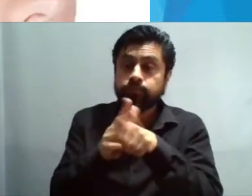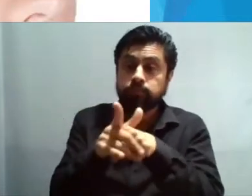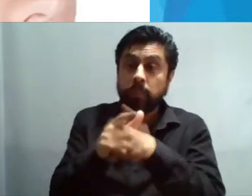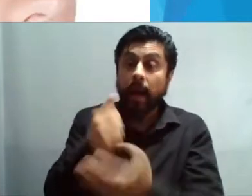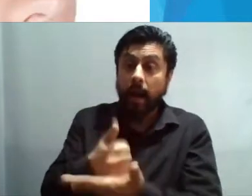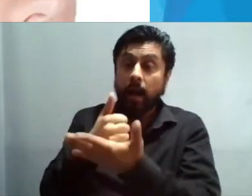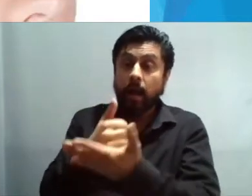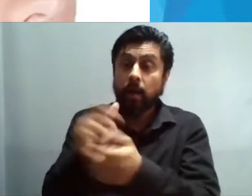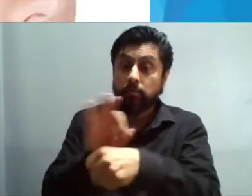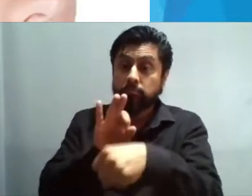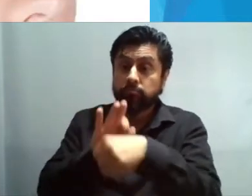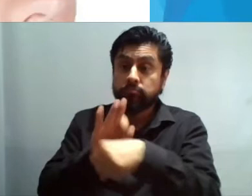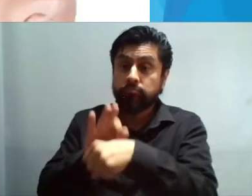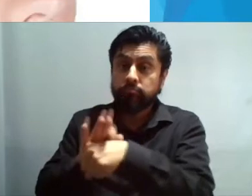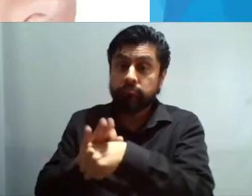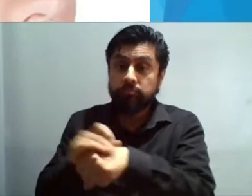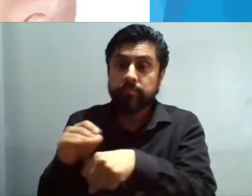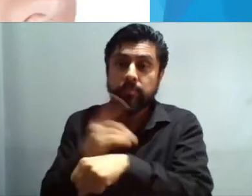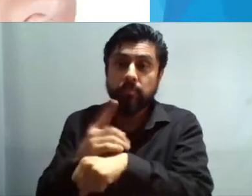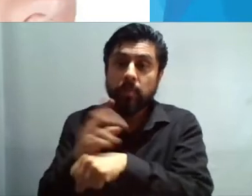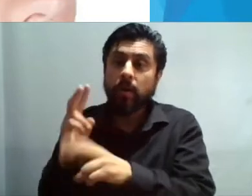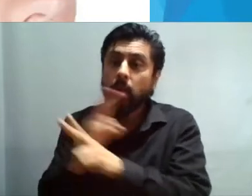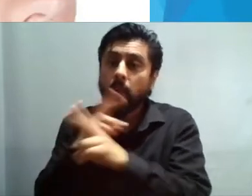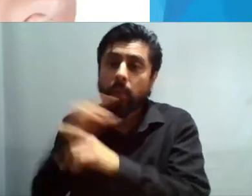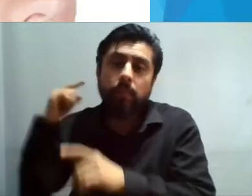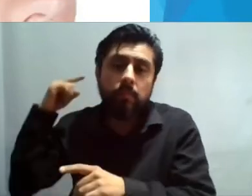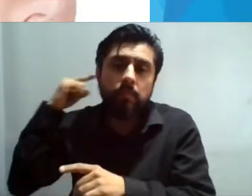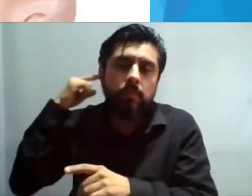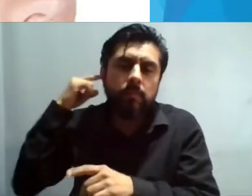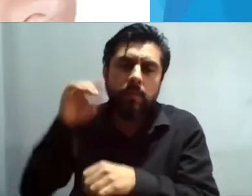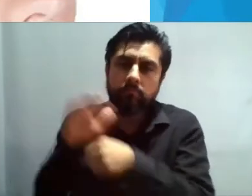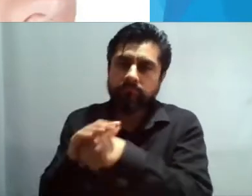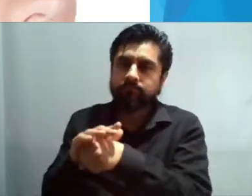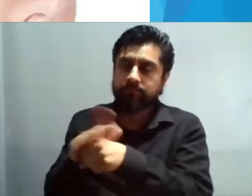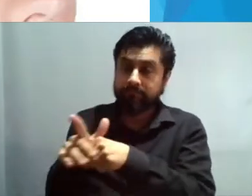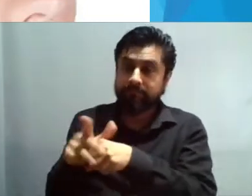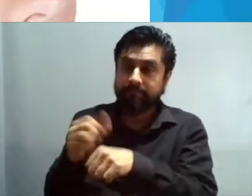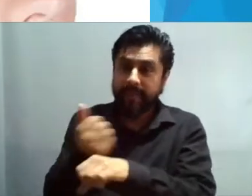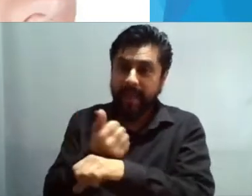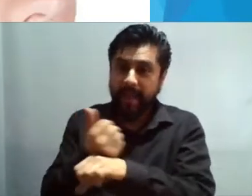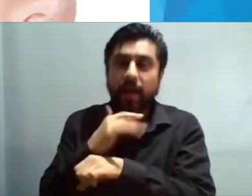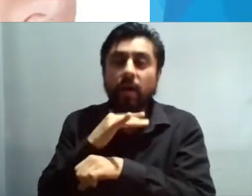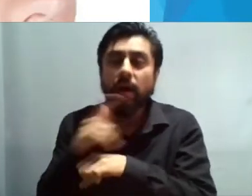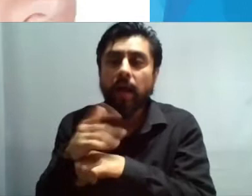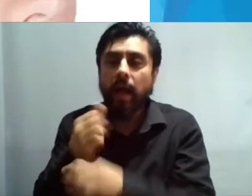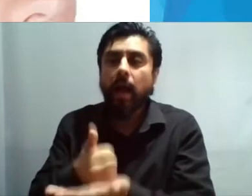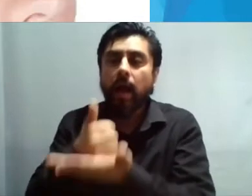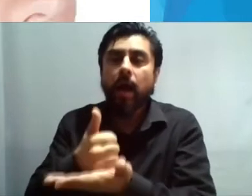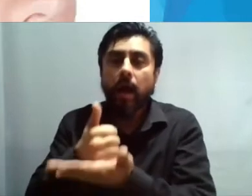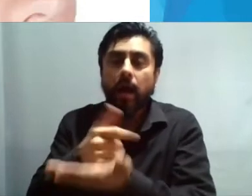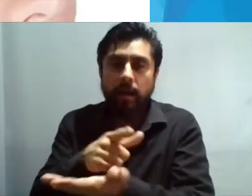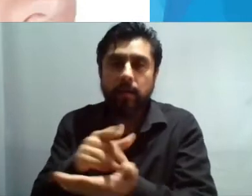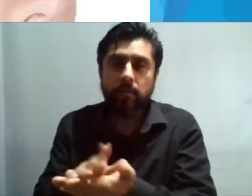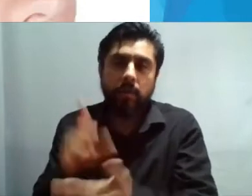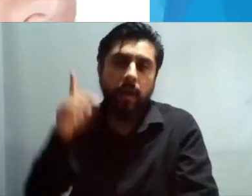aire que está que el aire que está cercano. Entonces, si acabo con la cerilla, y ejemplo de esto, por ejemplo, es el agua con